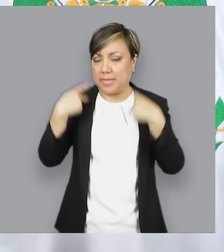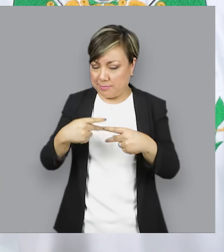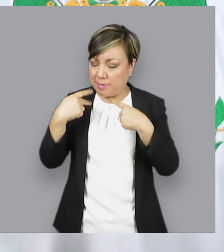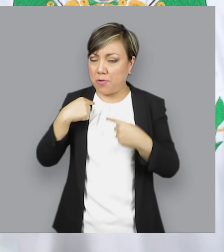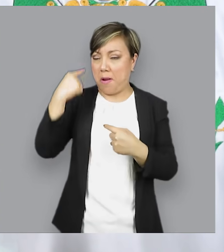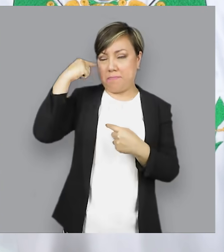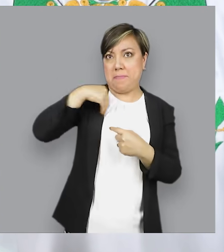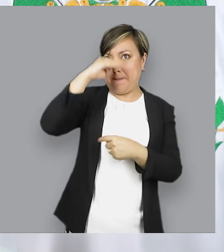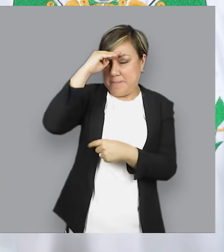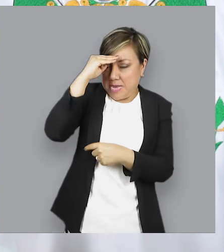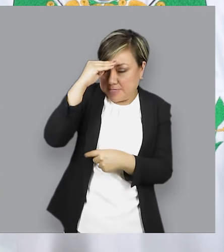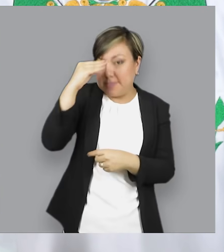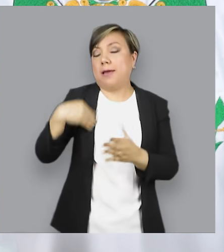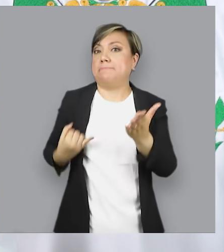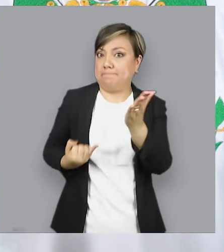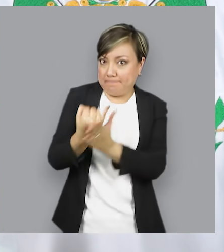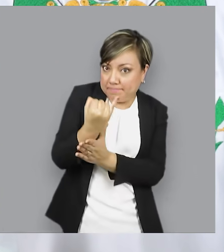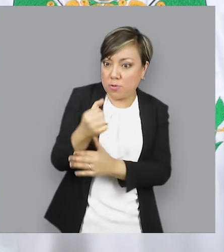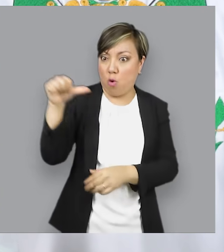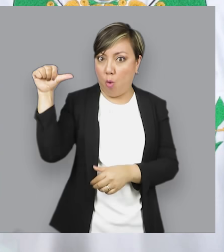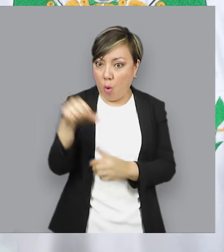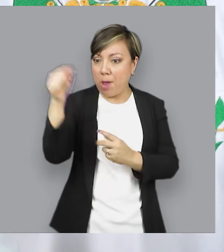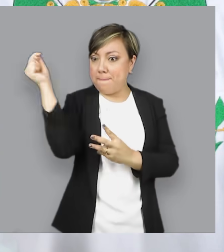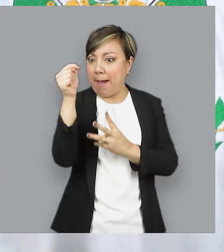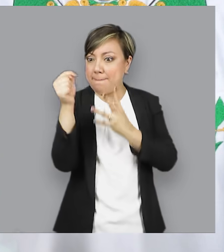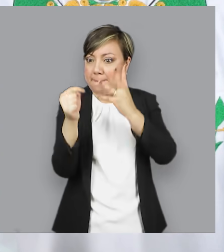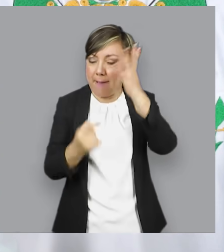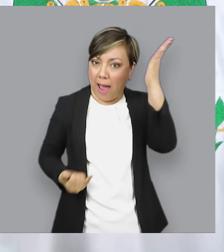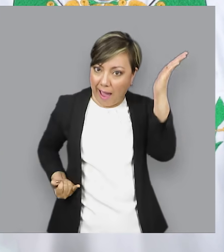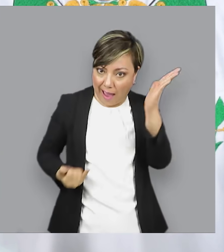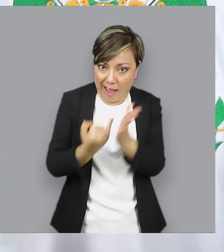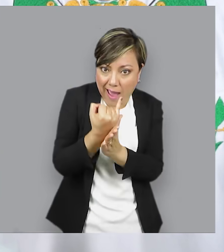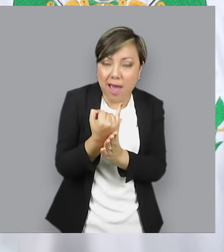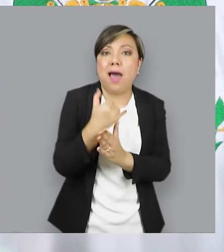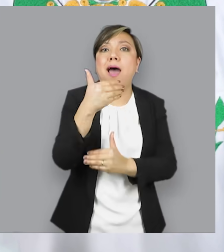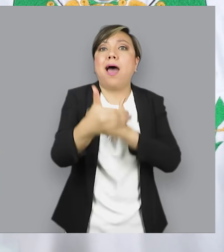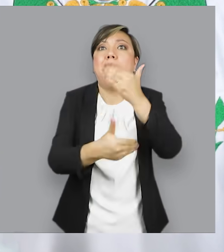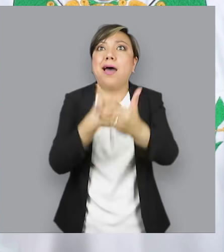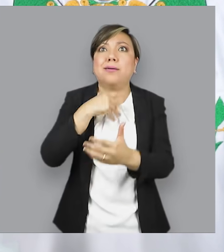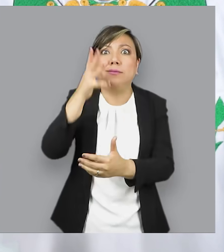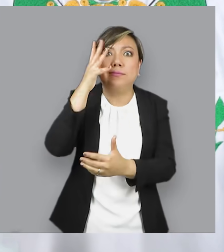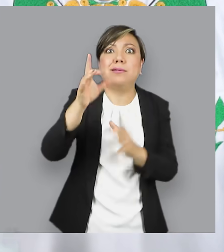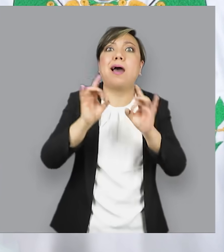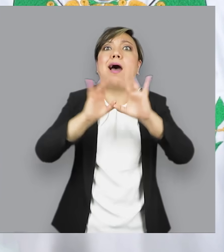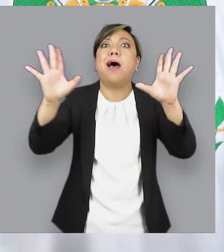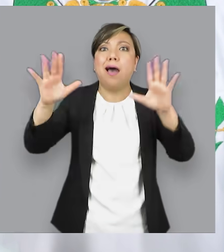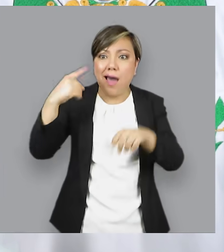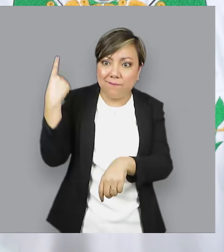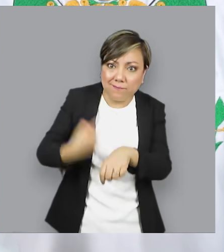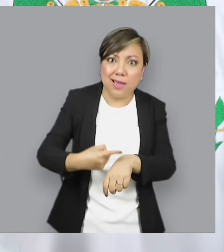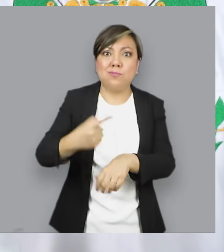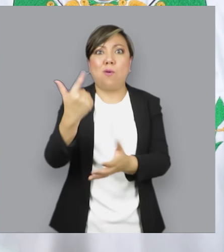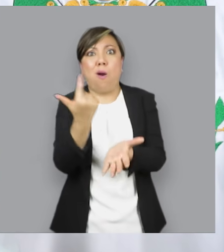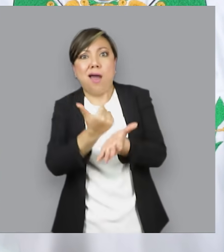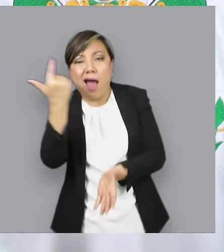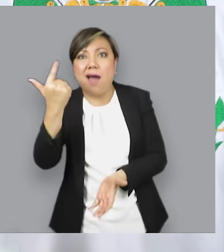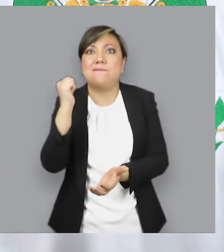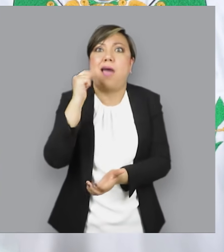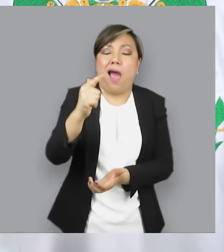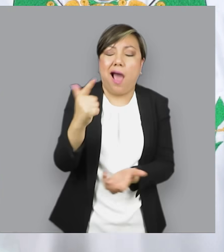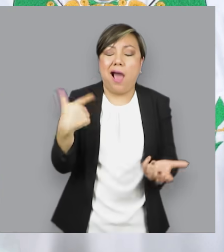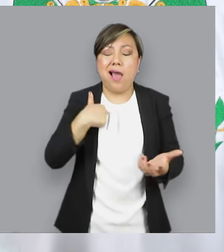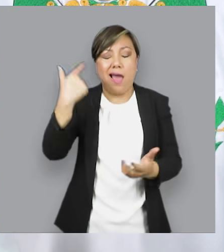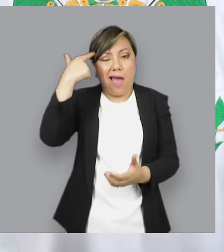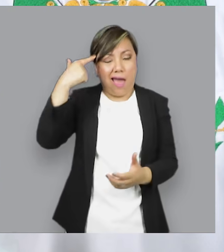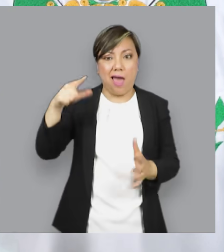la duración de tus reuniones. Hoy es cuando debes actuar para que más adelante no tengas que cuestionarte al interior de un hospital. ¿Por qué no lo hice